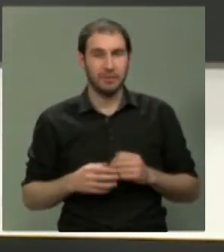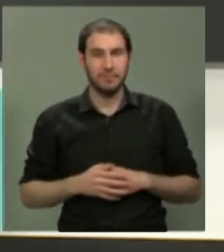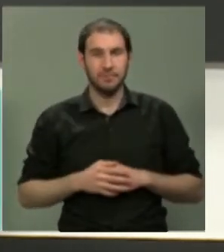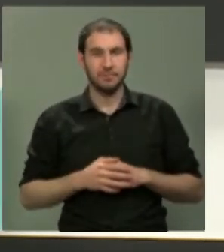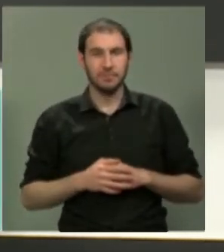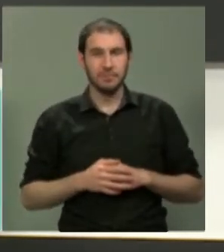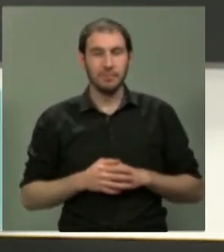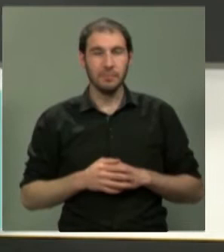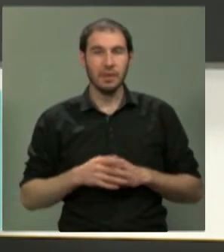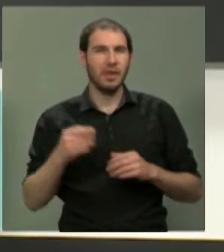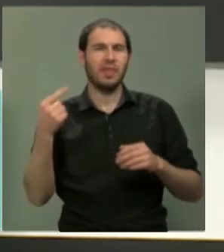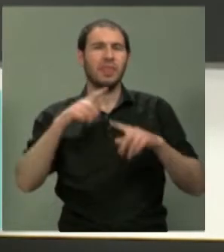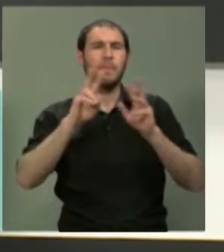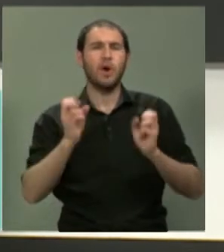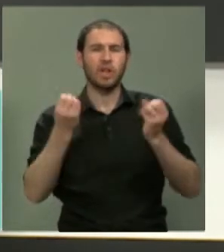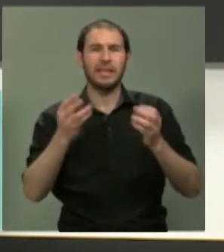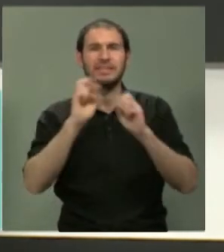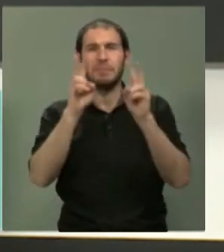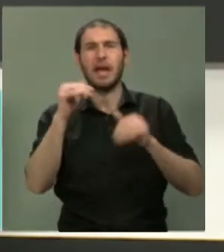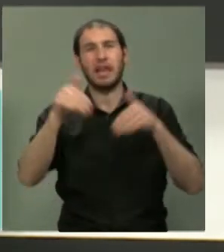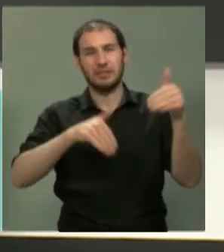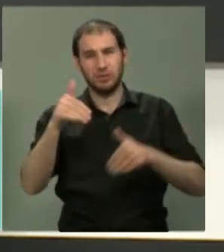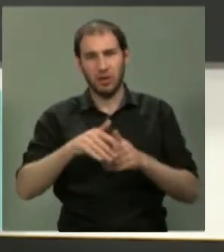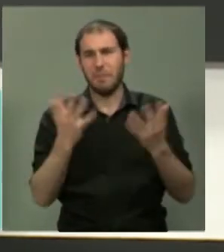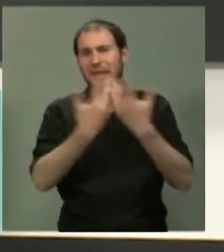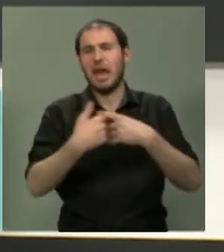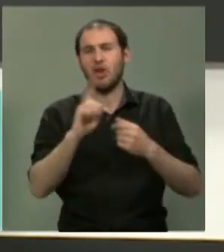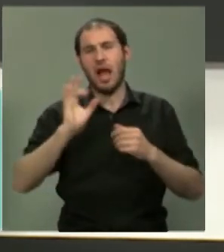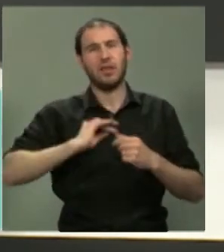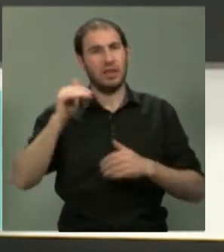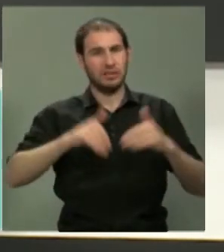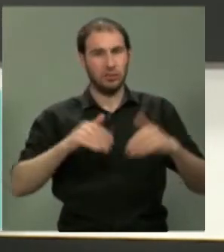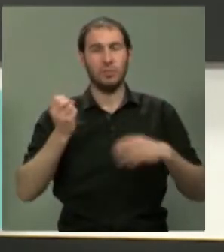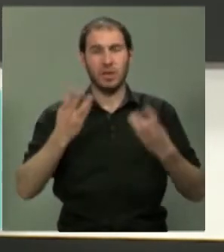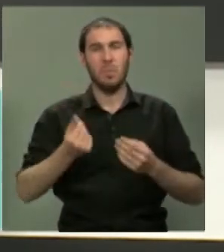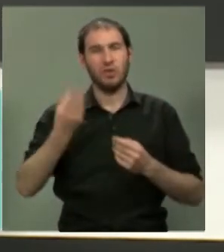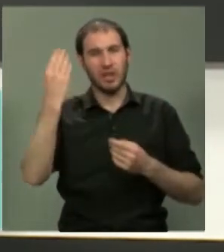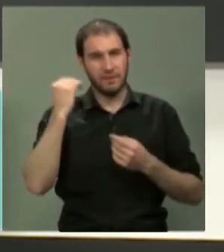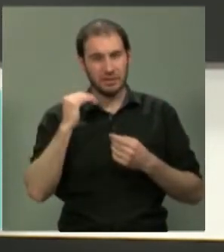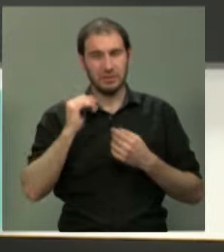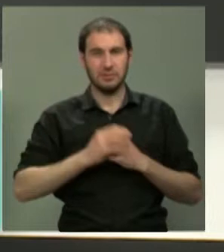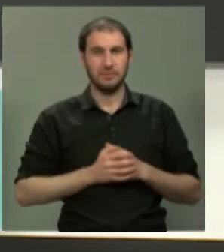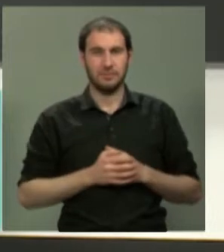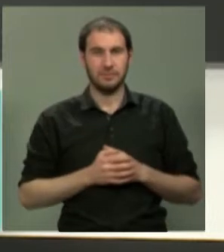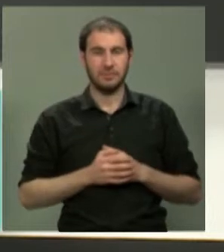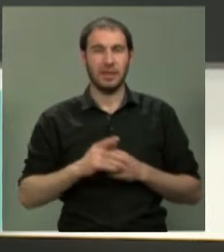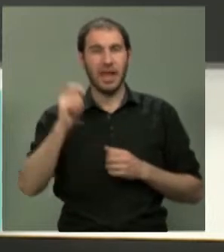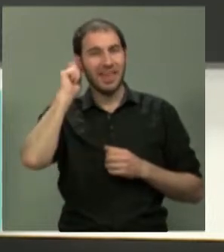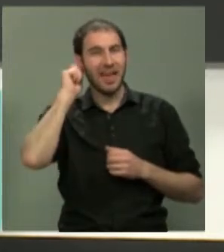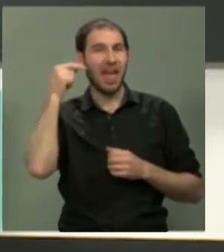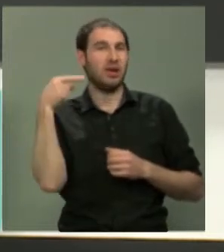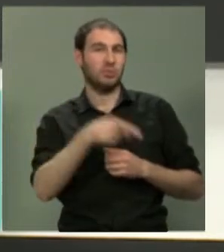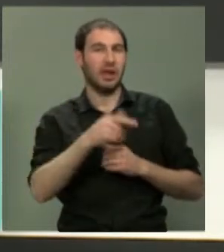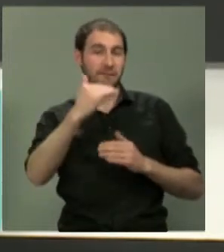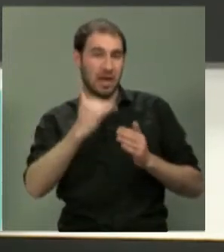la excusa fue el tema de las elecciones y que no se mezclara con el año electoral porque muchas veces ha estado la edad de imputabilidad,